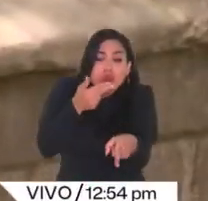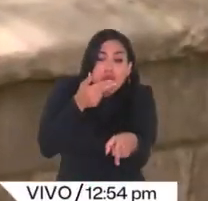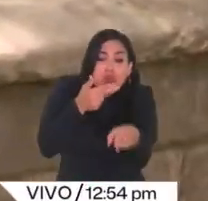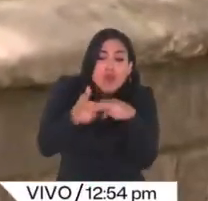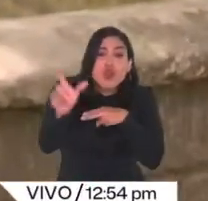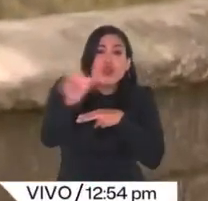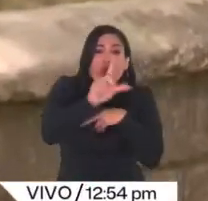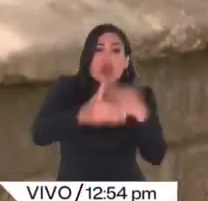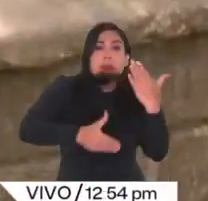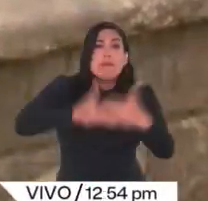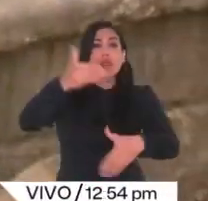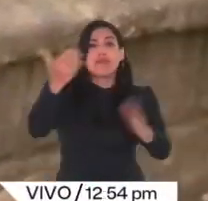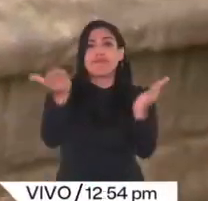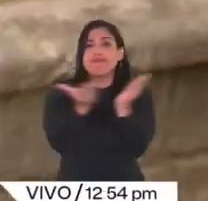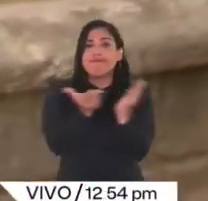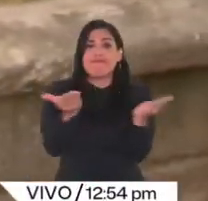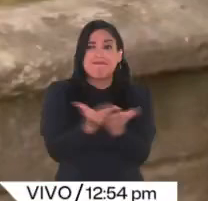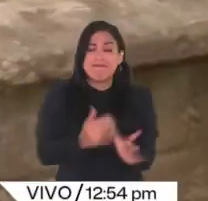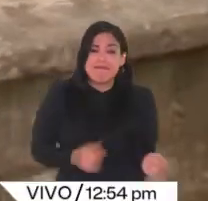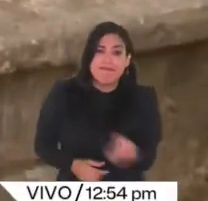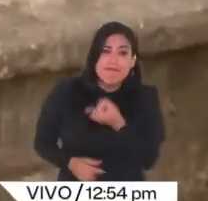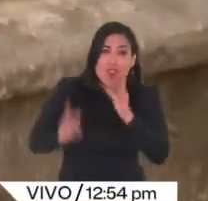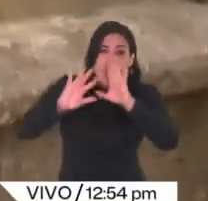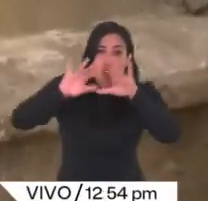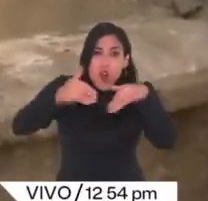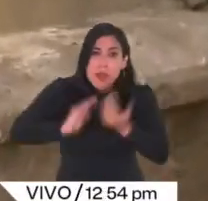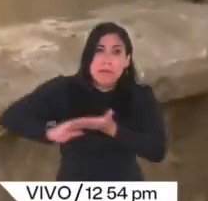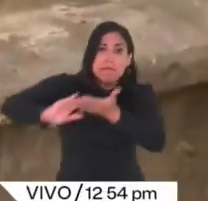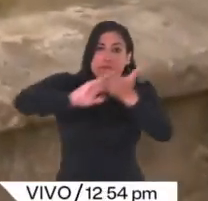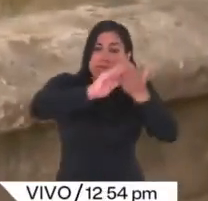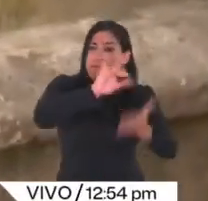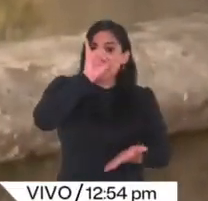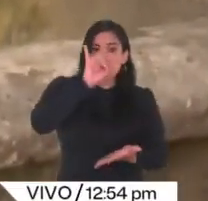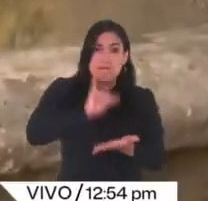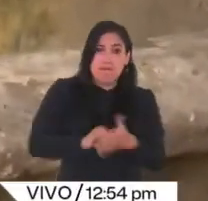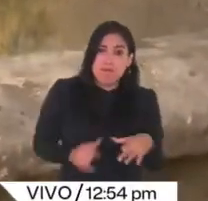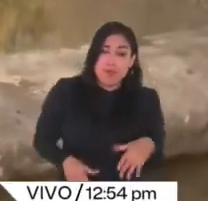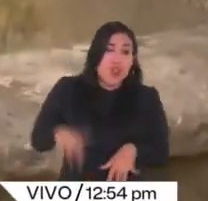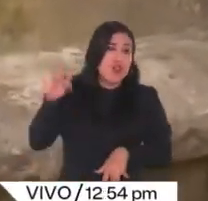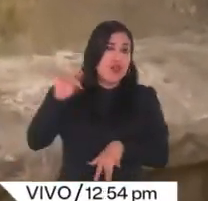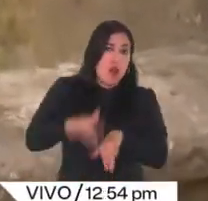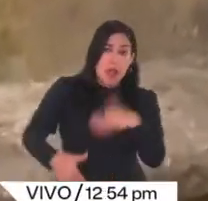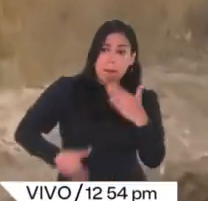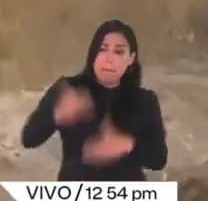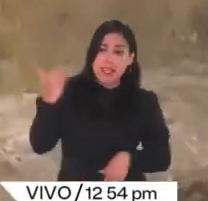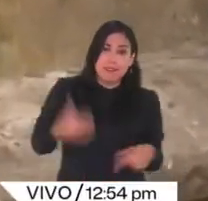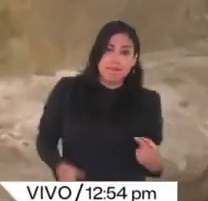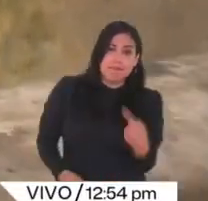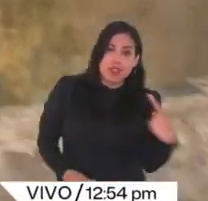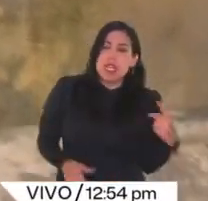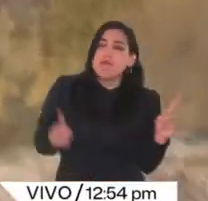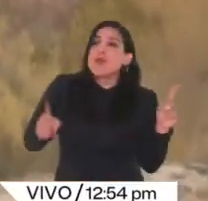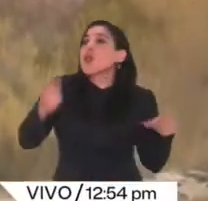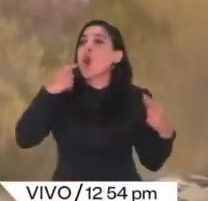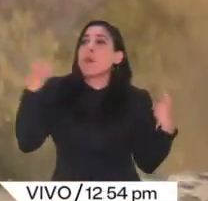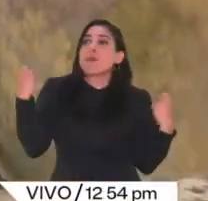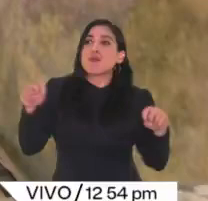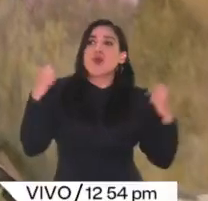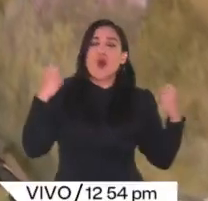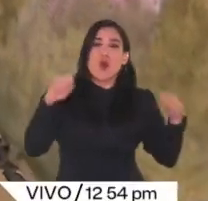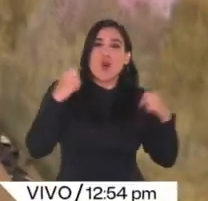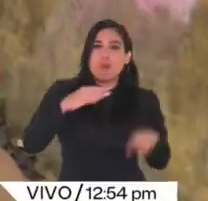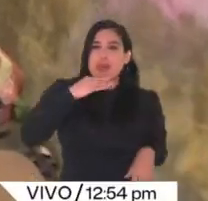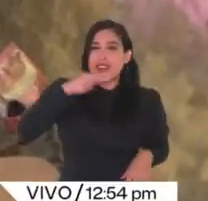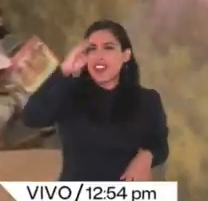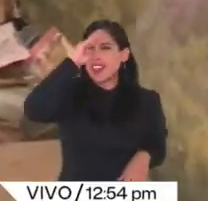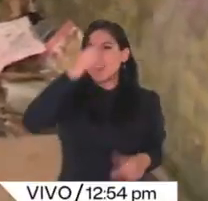las clases y no hay de otra que en este colegio se reanuden así como está en este momento. Lo que preocupa también en